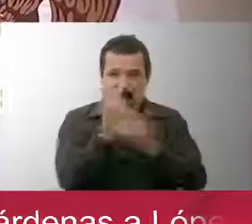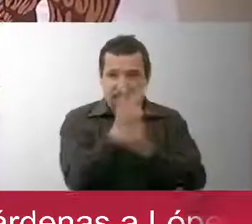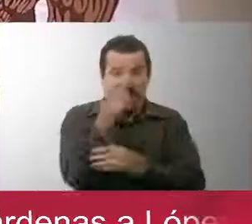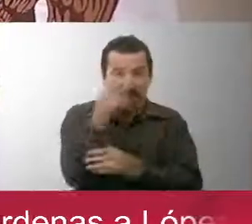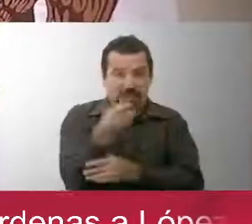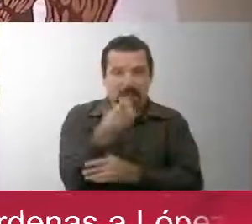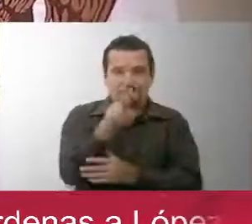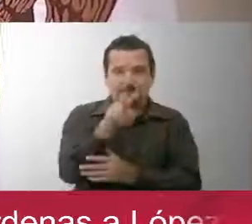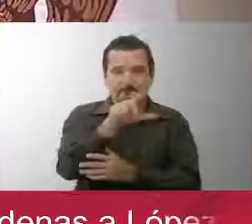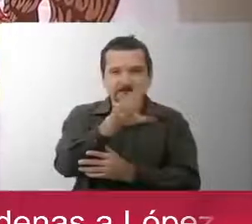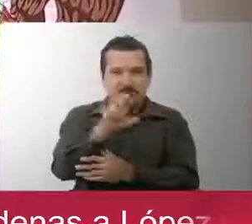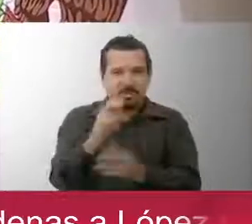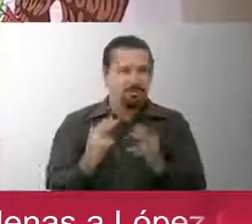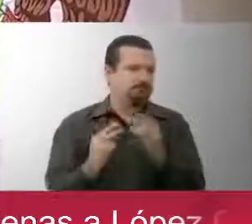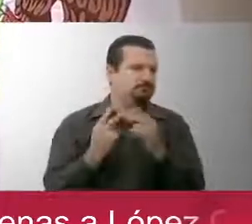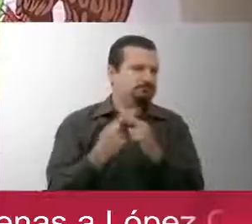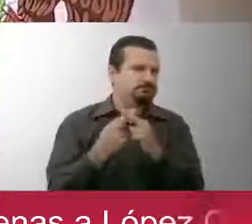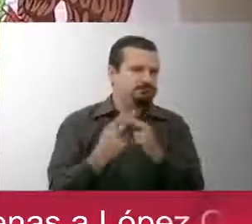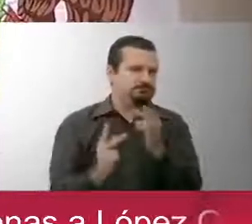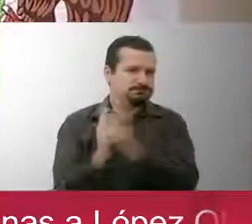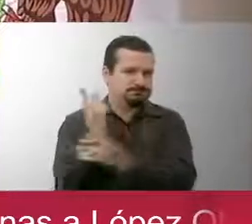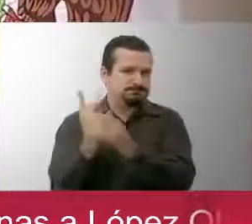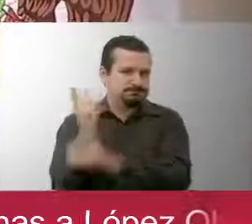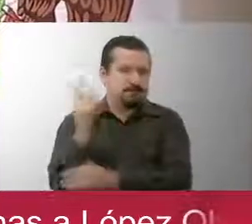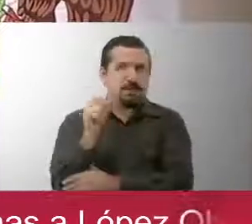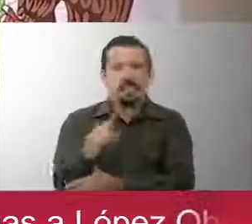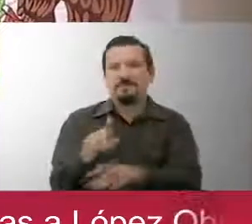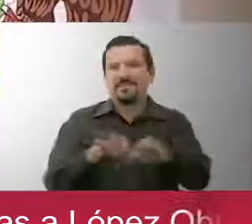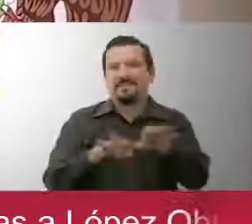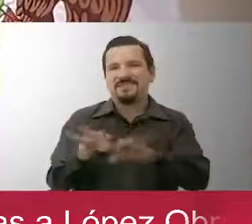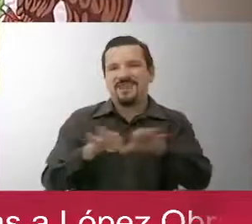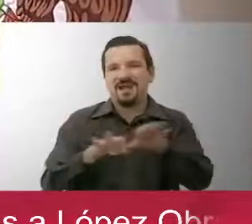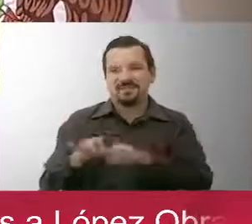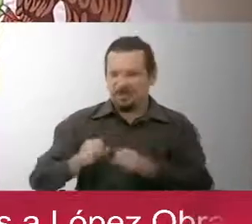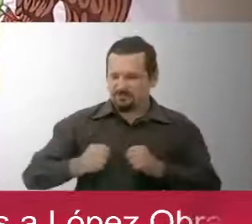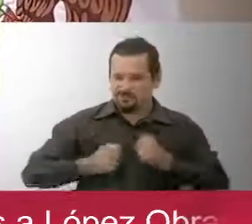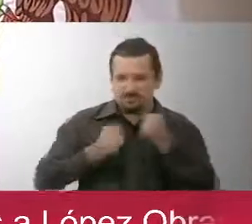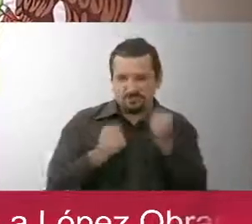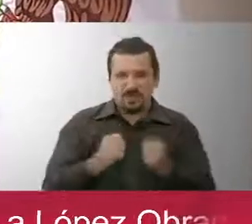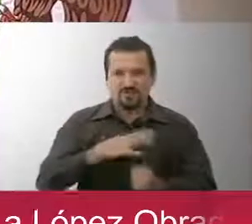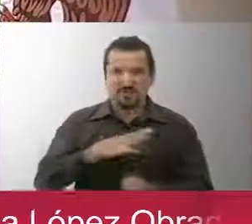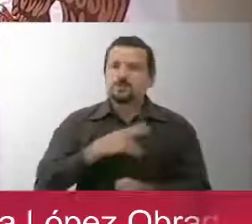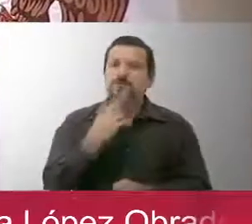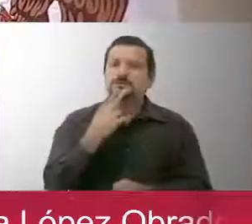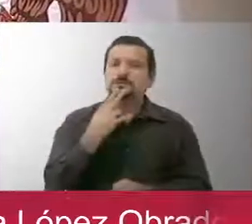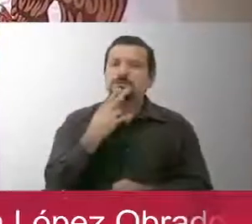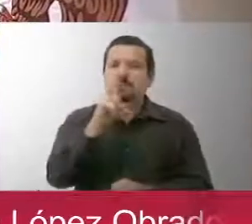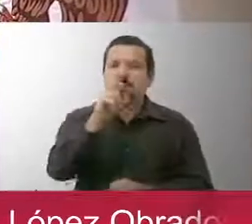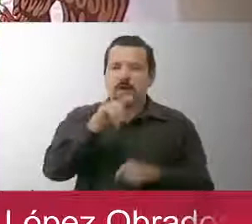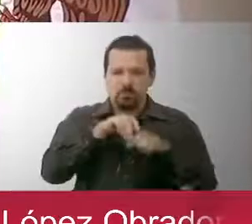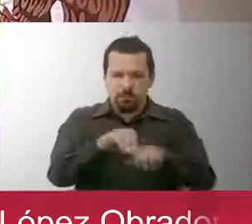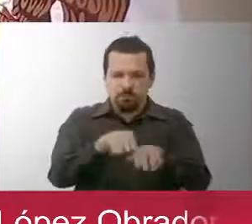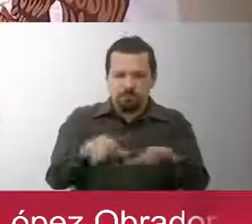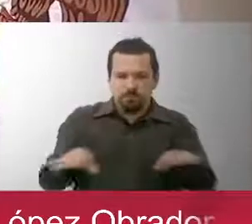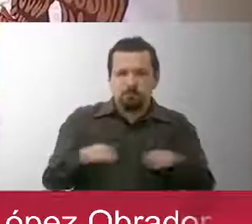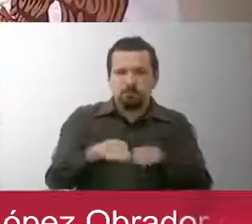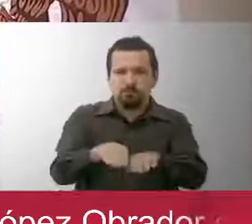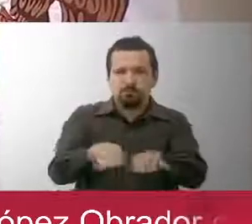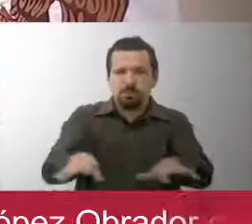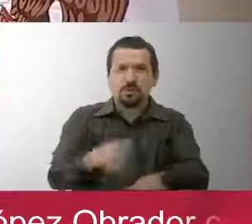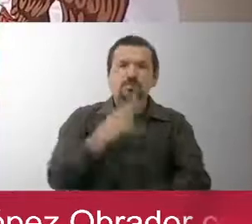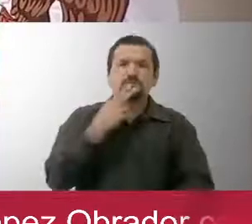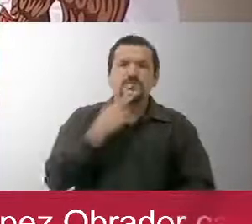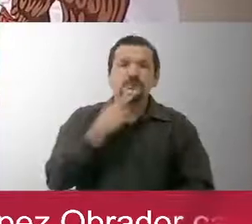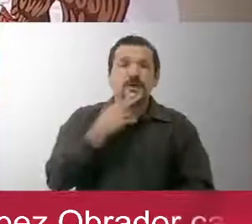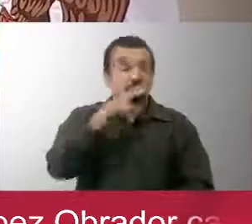además de los trabajos que garanticen la plena eficiencia del sistema de riego es indispensable señor